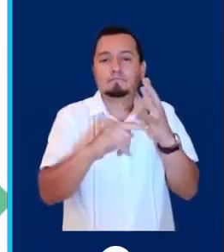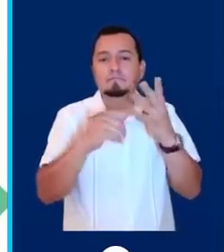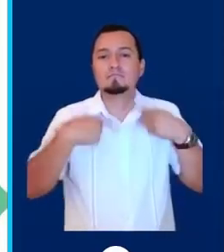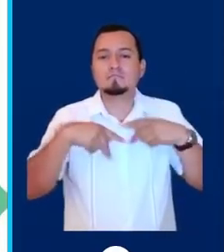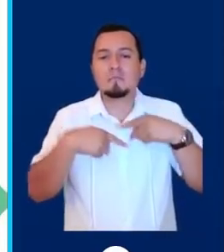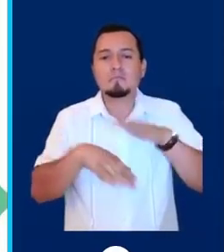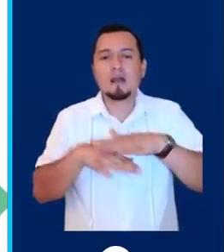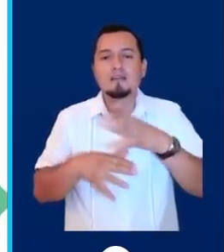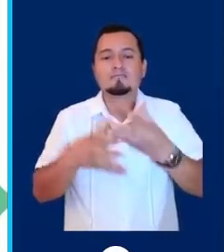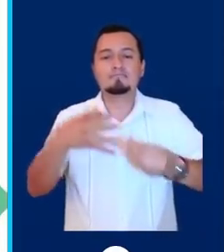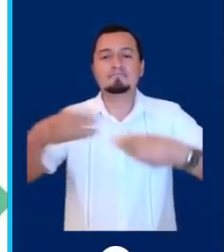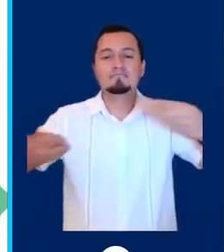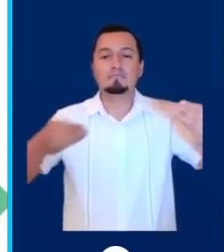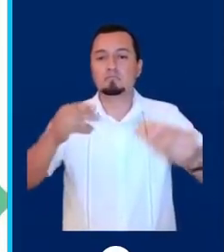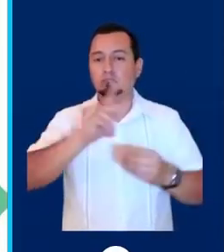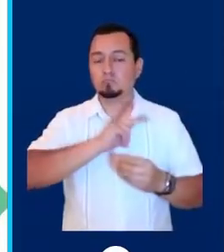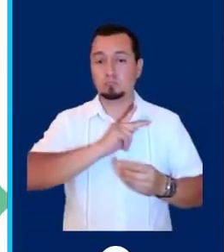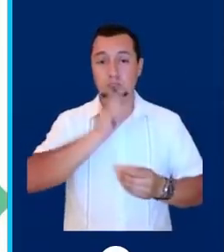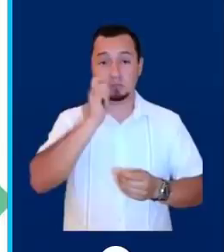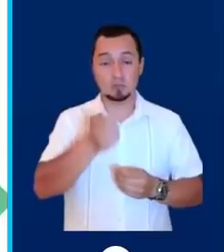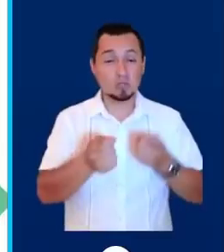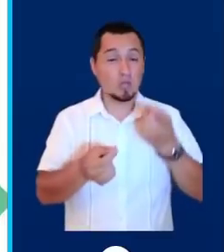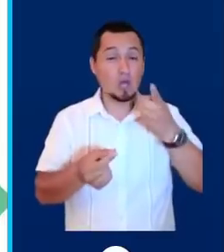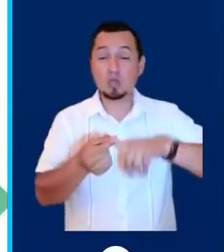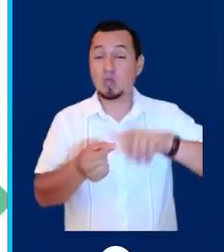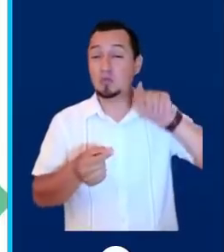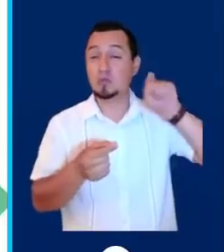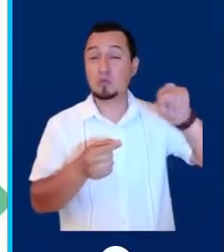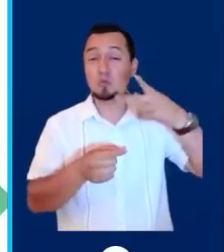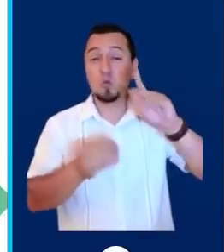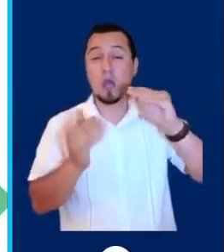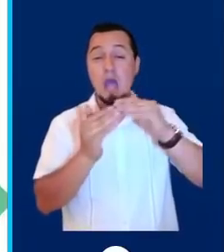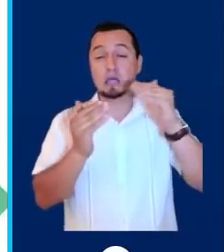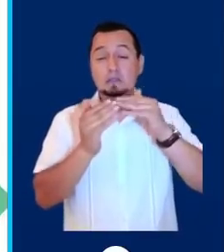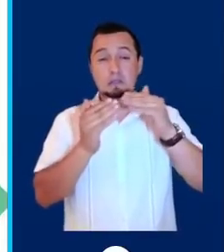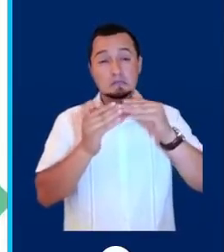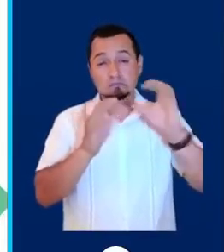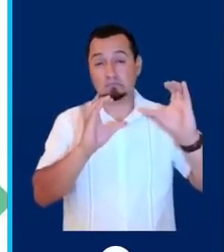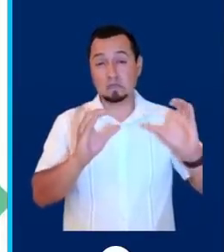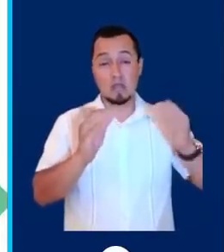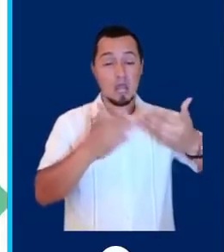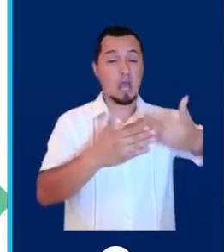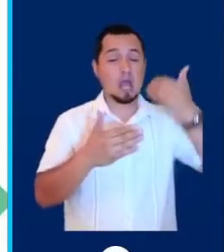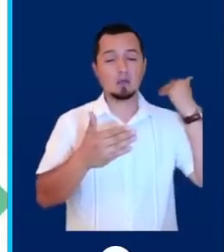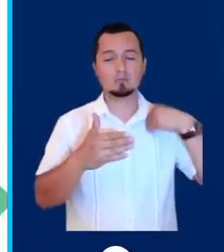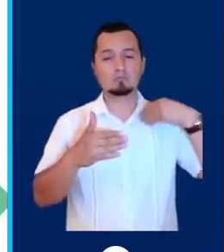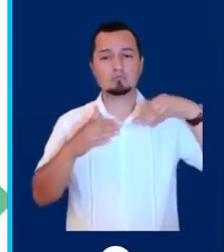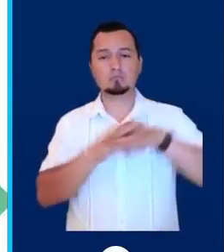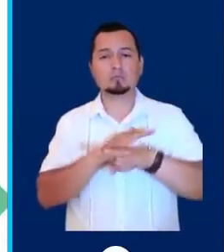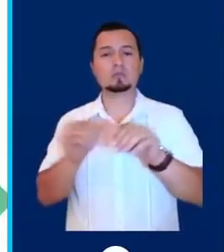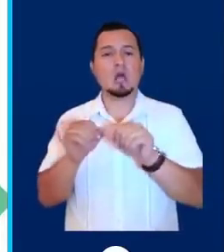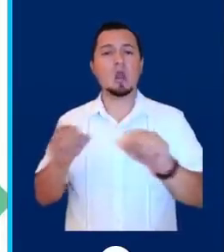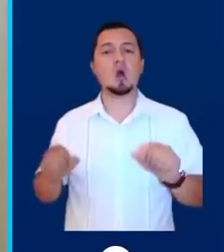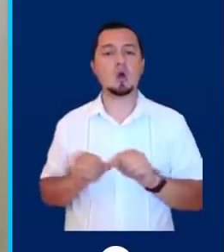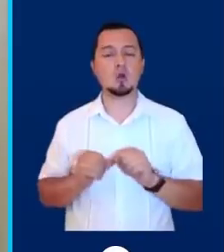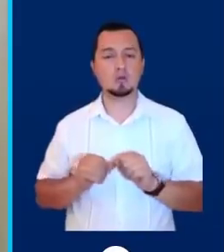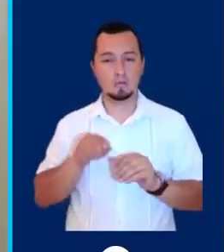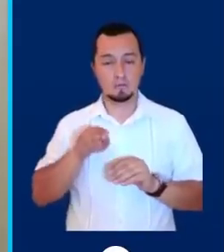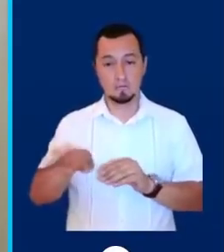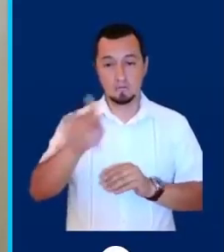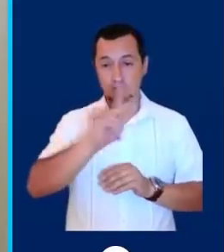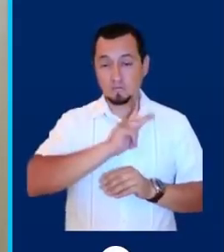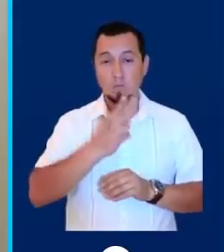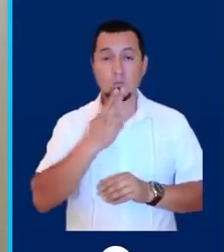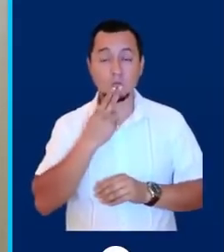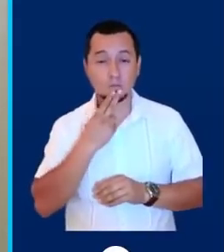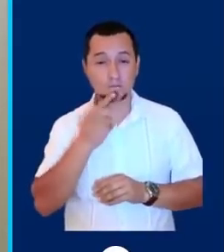alumnos. Estos filtros se estarán fomentando desde el hogar y se van a reforzar ya estando en la escuela dentro de las aulas. El uso